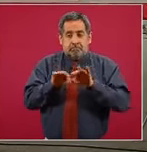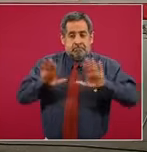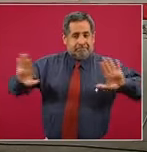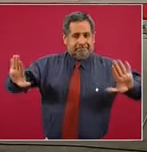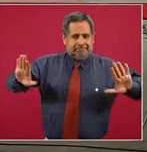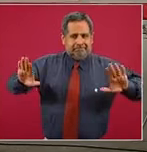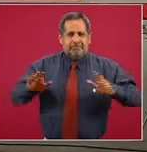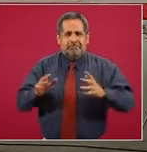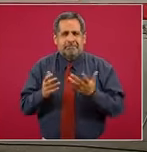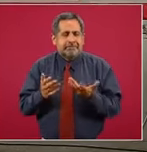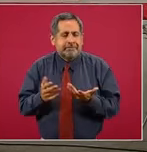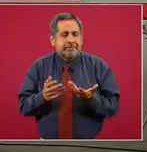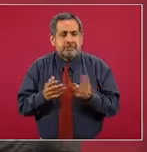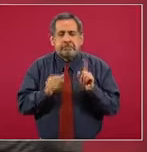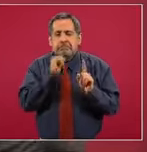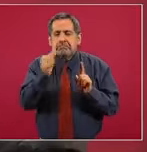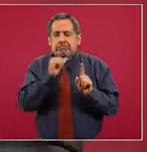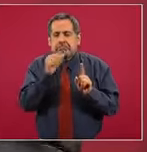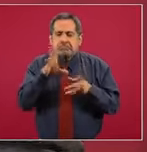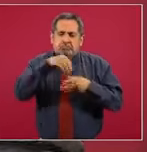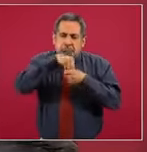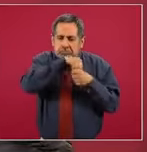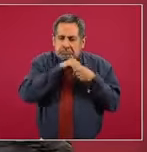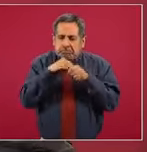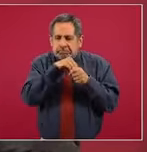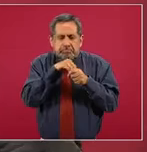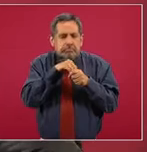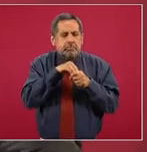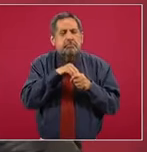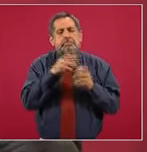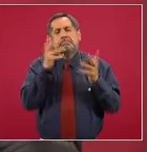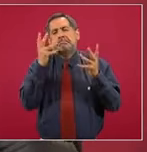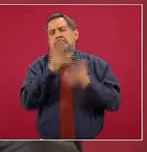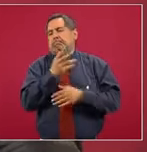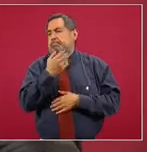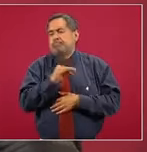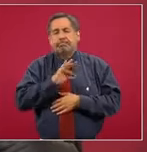físico, pues entonces ahí probablemente habrá un